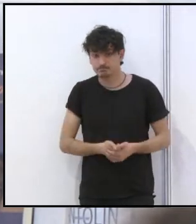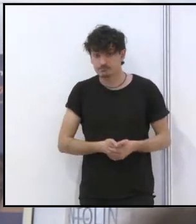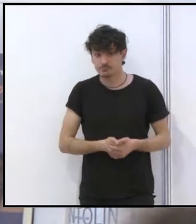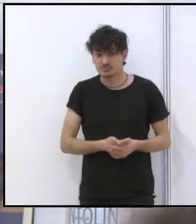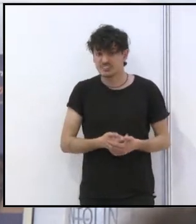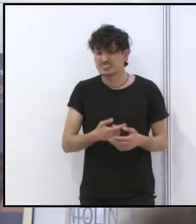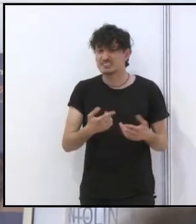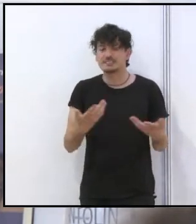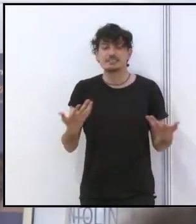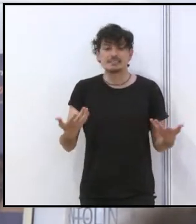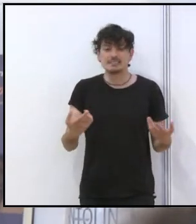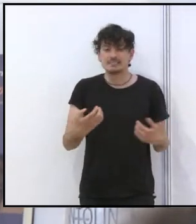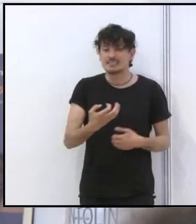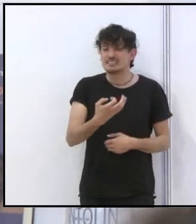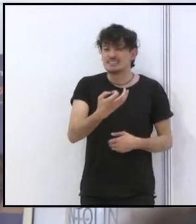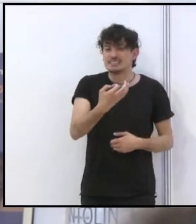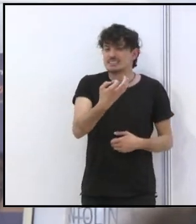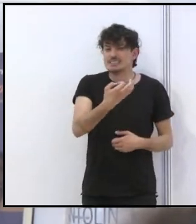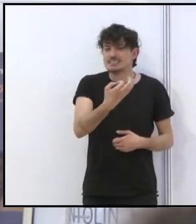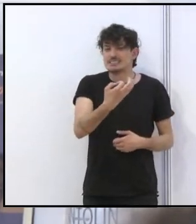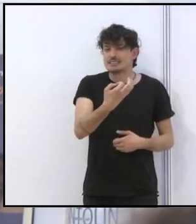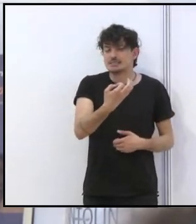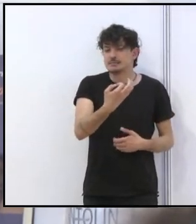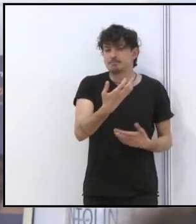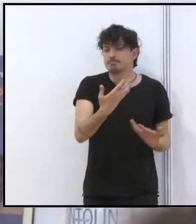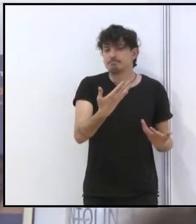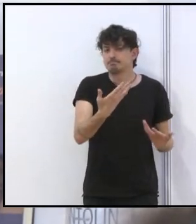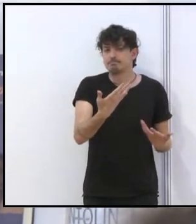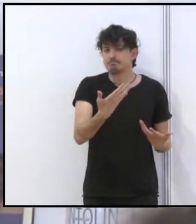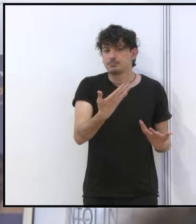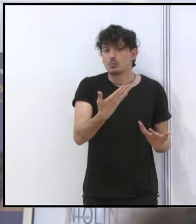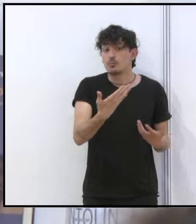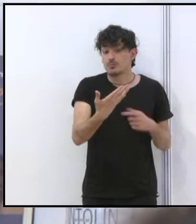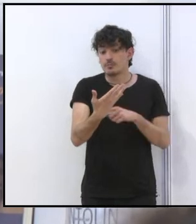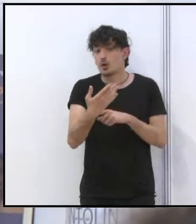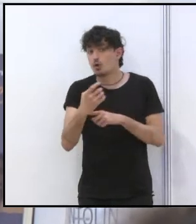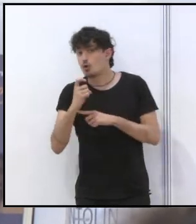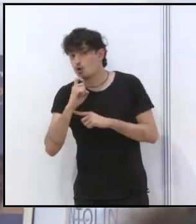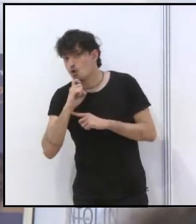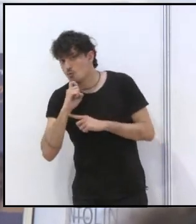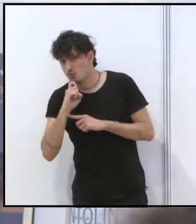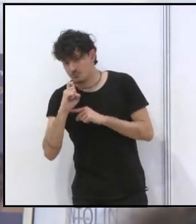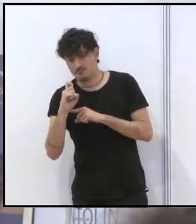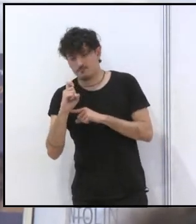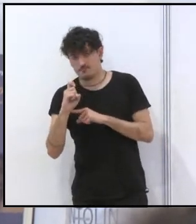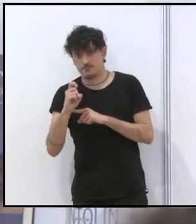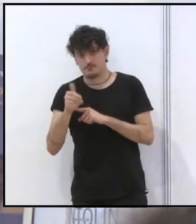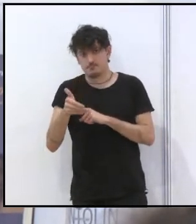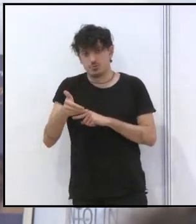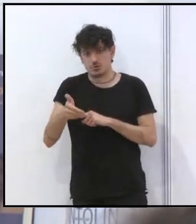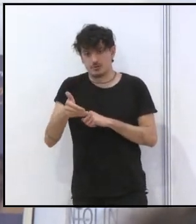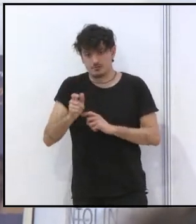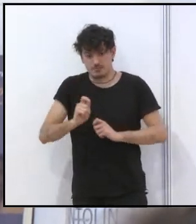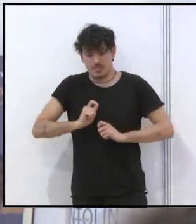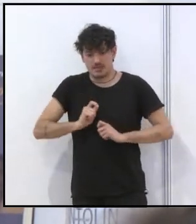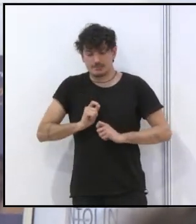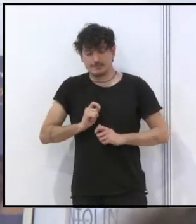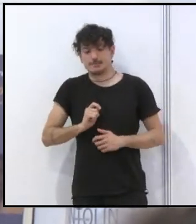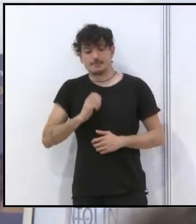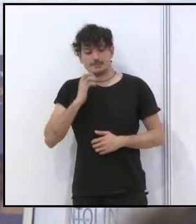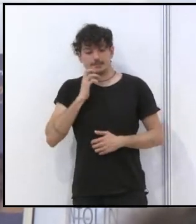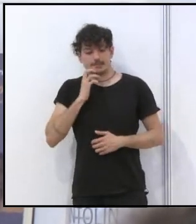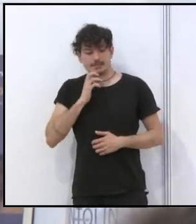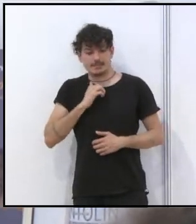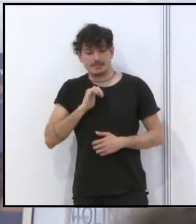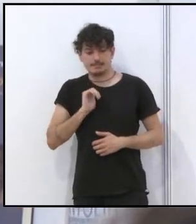qué, siendo el qué fundamental, sino el cómo, lo que te hace ser extraña a tu propia lengua.